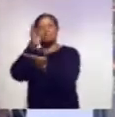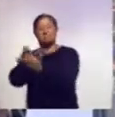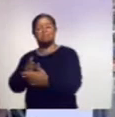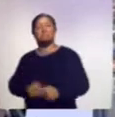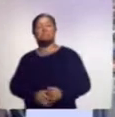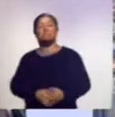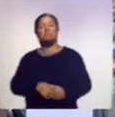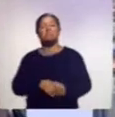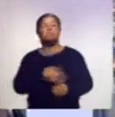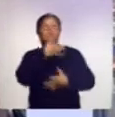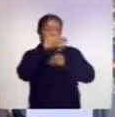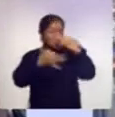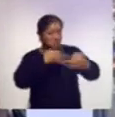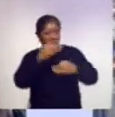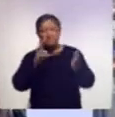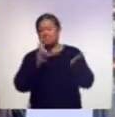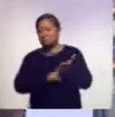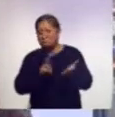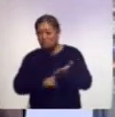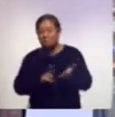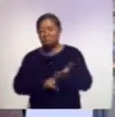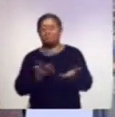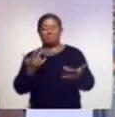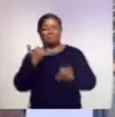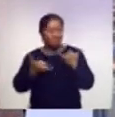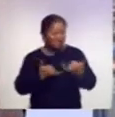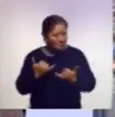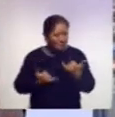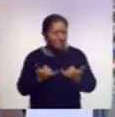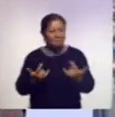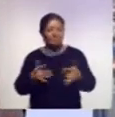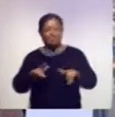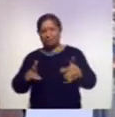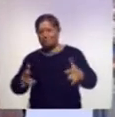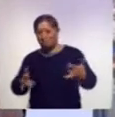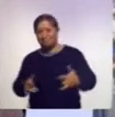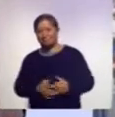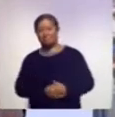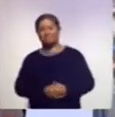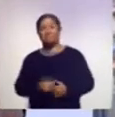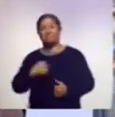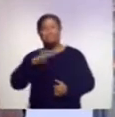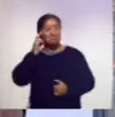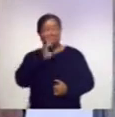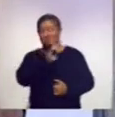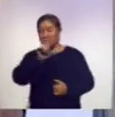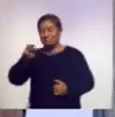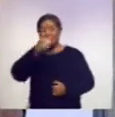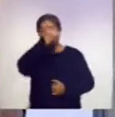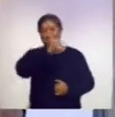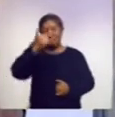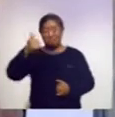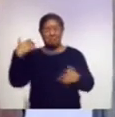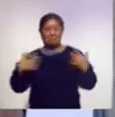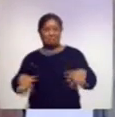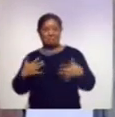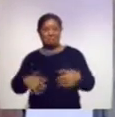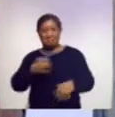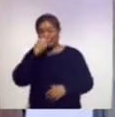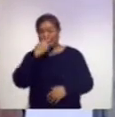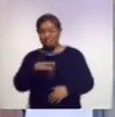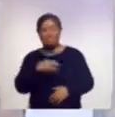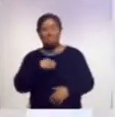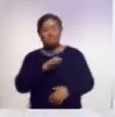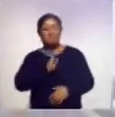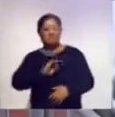de valores, el esparcimiento, y que sintamos que después de haber visto cada una de las funciones podamos ser un